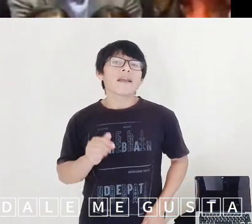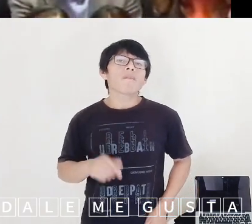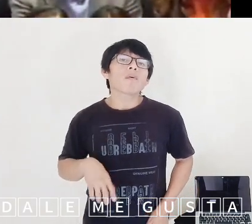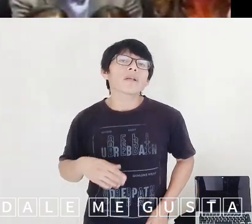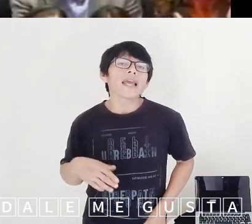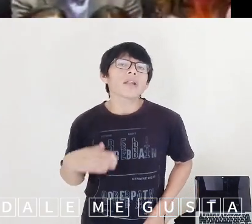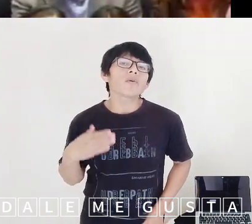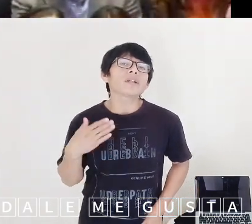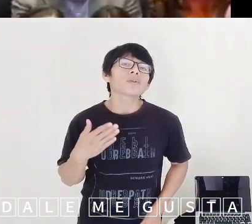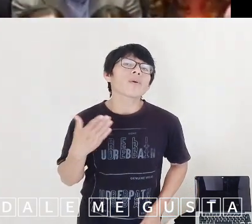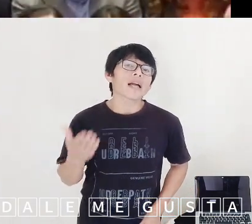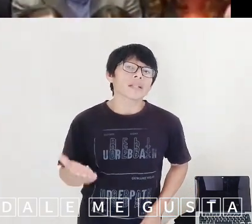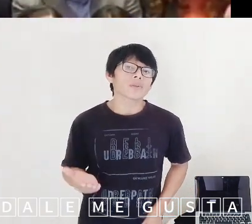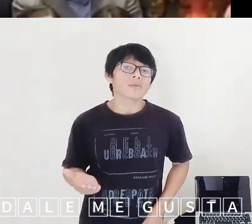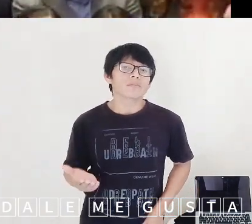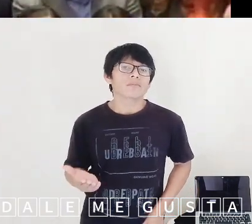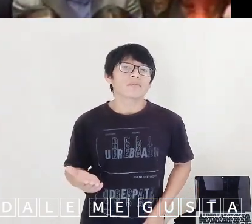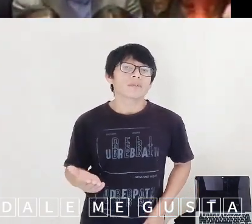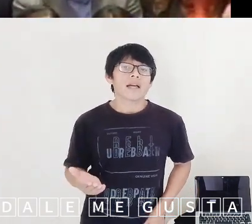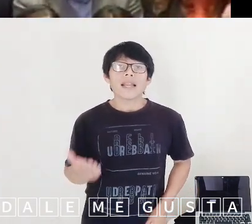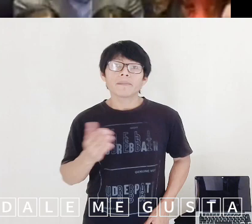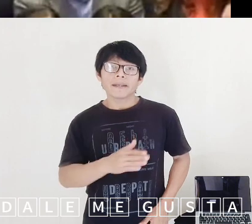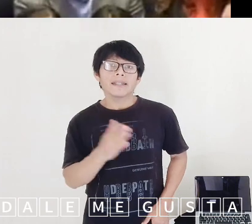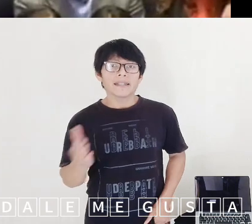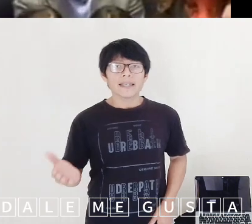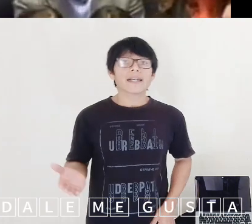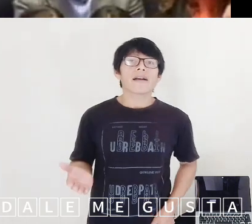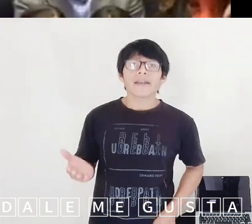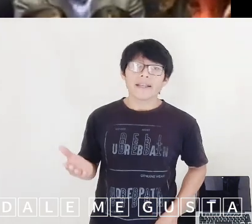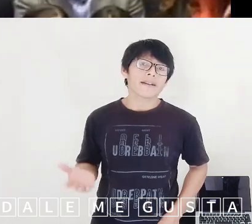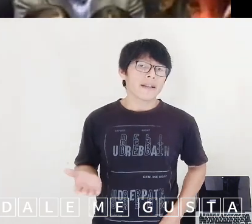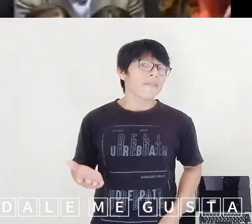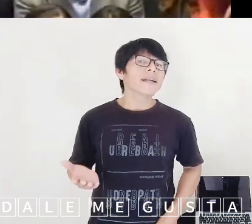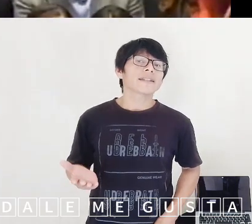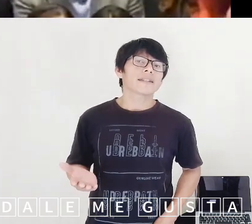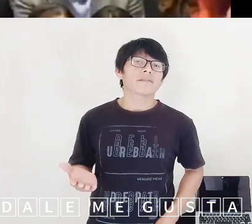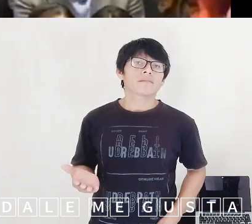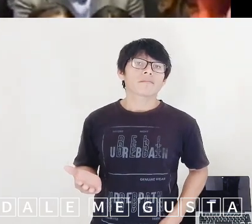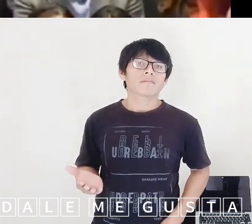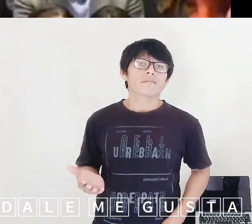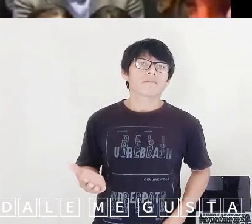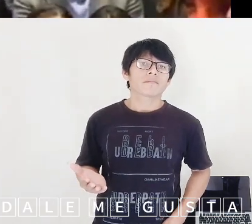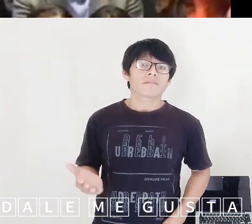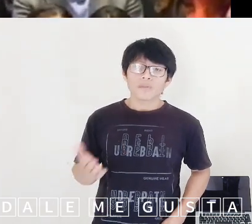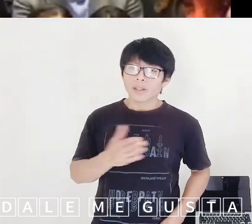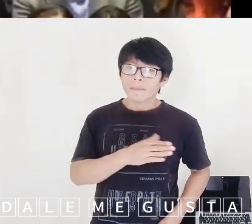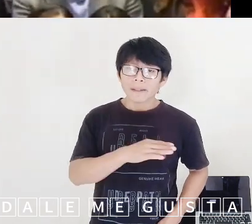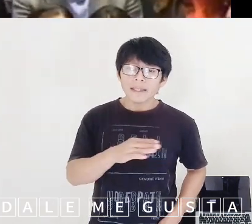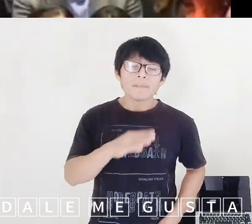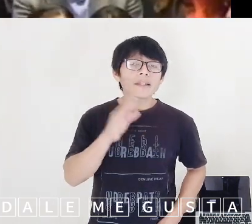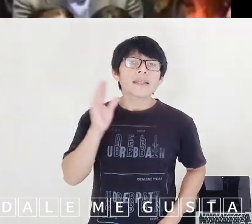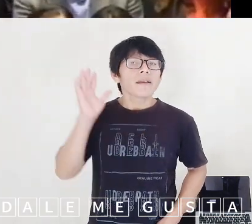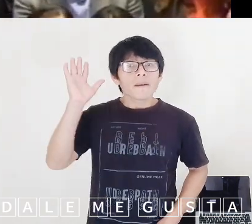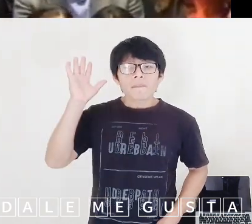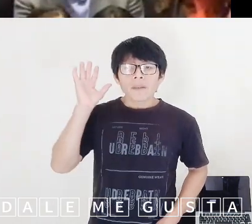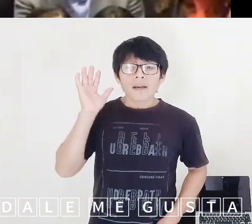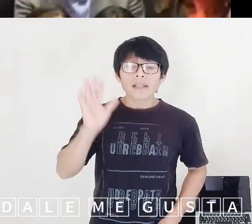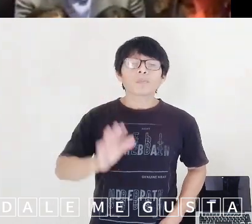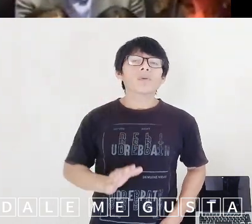pregunta del por qué no hizo caso a la advertencia de Javier Herrera Valles. O sea,